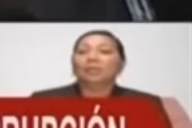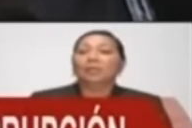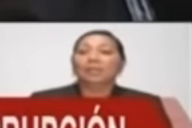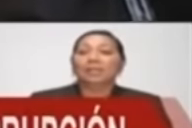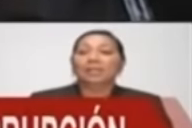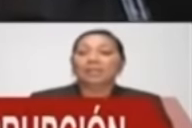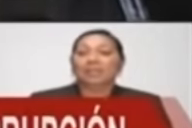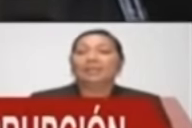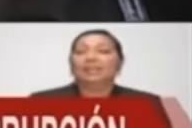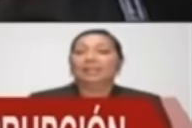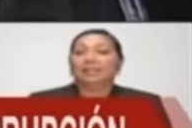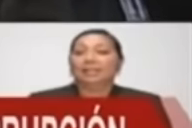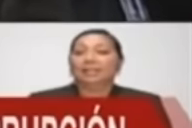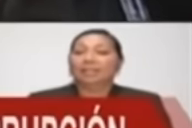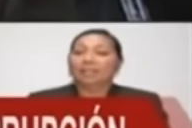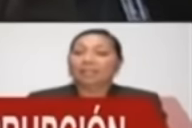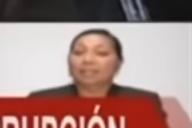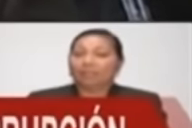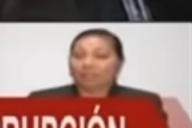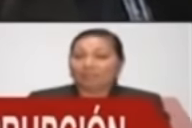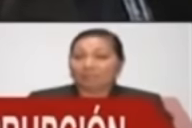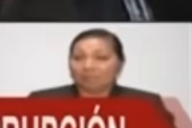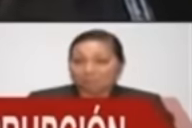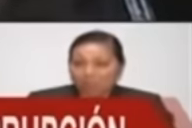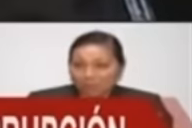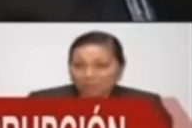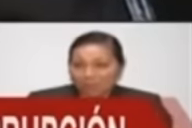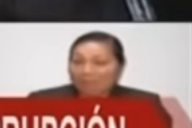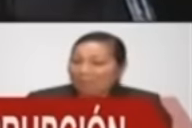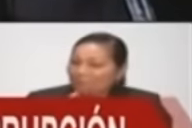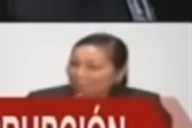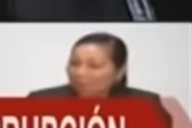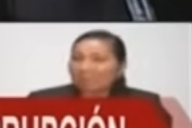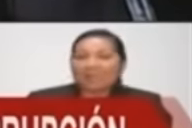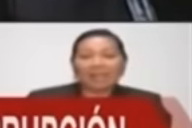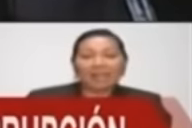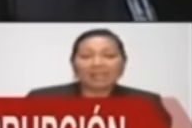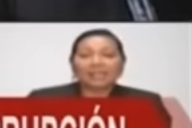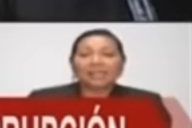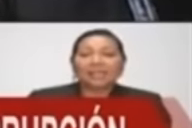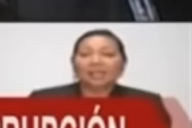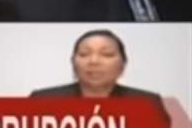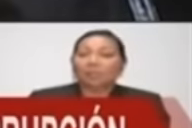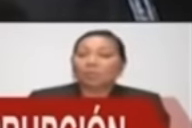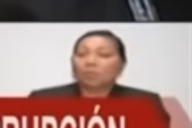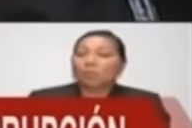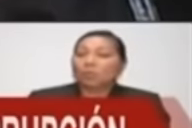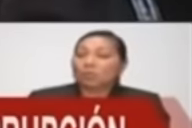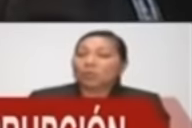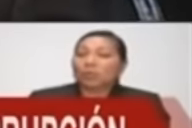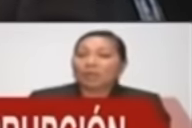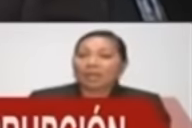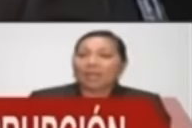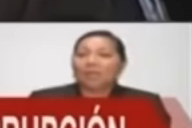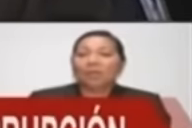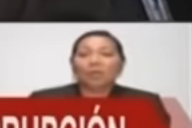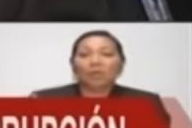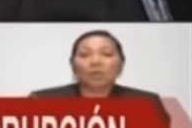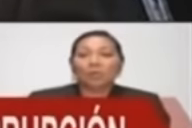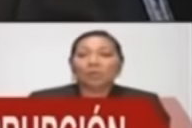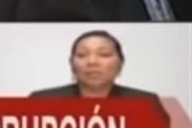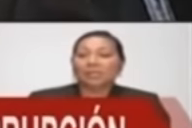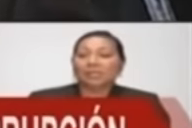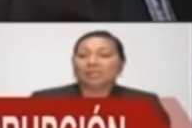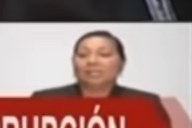la participación de Fuerza Popular permite lograr lo que durante muchísimos años nunca